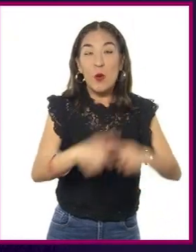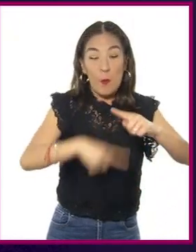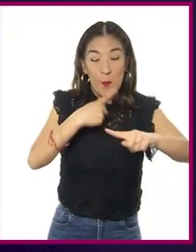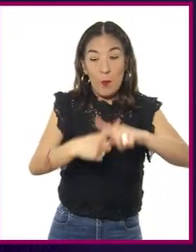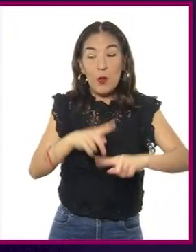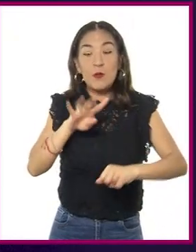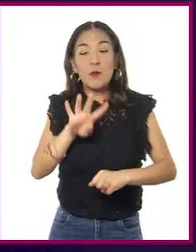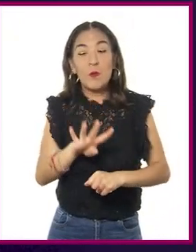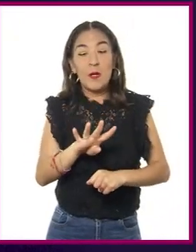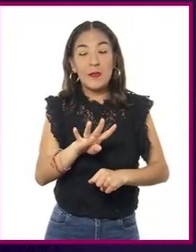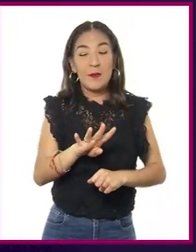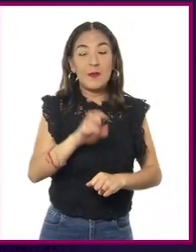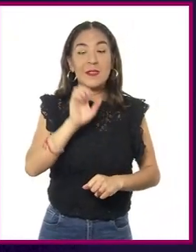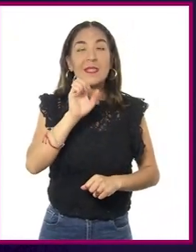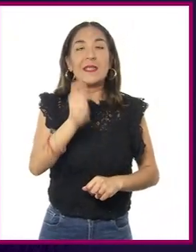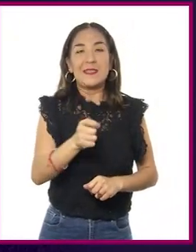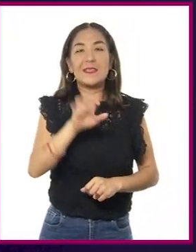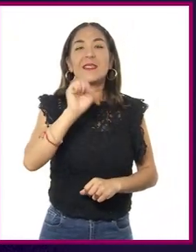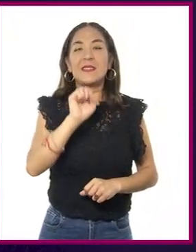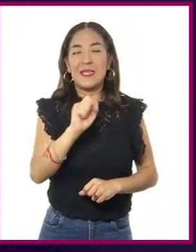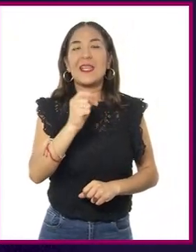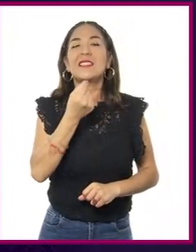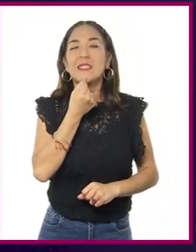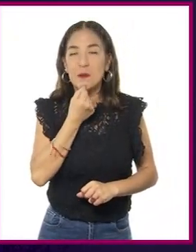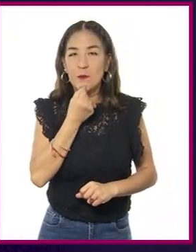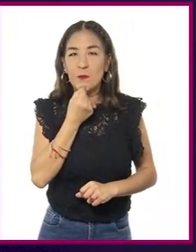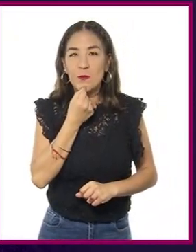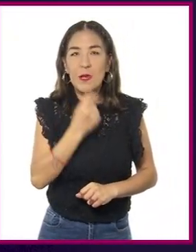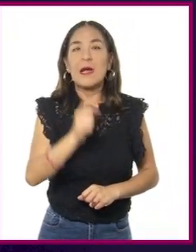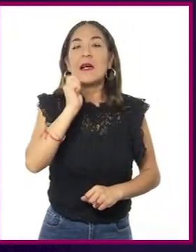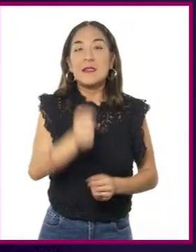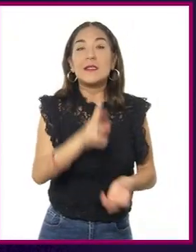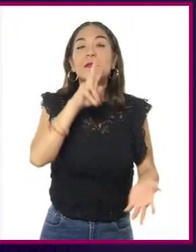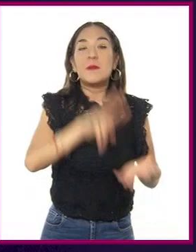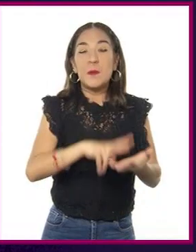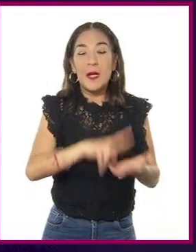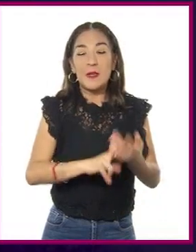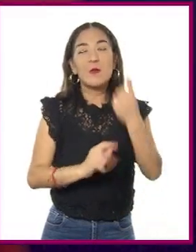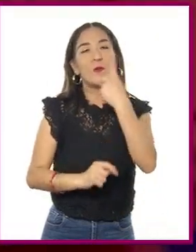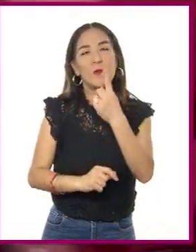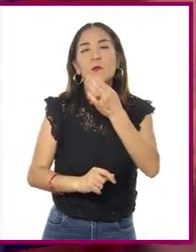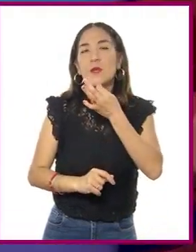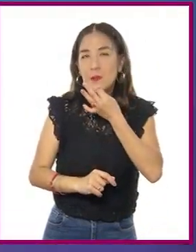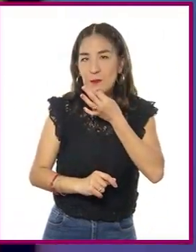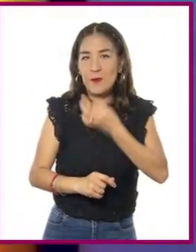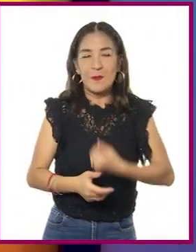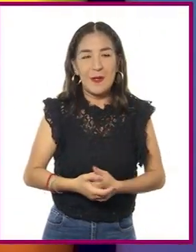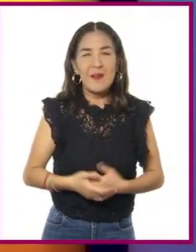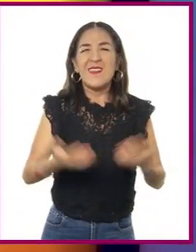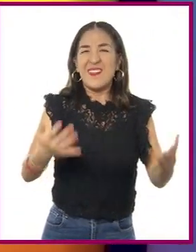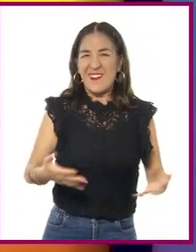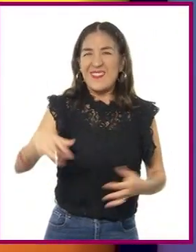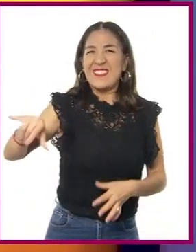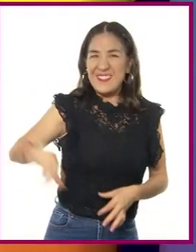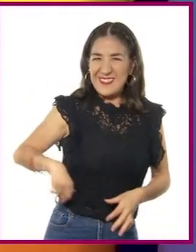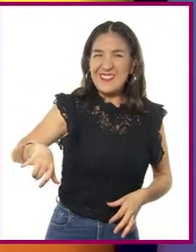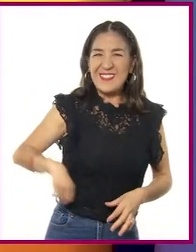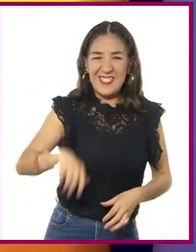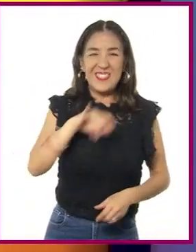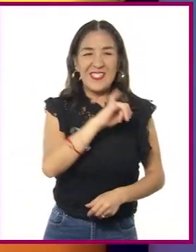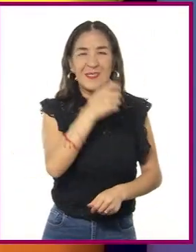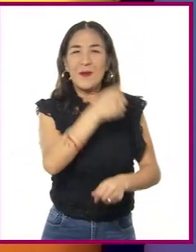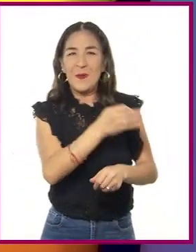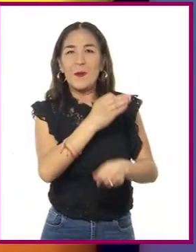4 son 60 segundos, que ya se sabe equivalen a 1 minuto. ¡Qué interesante, maestro